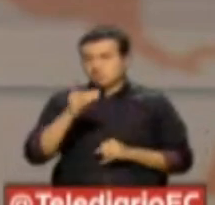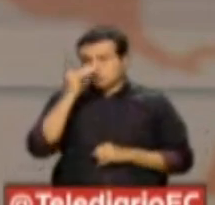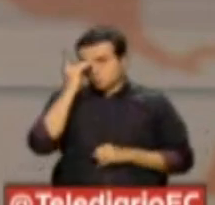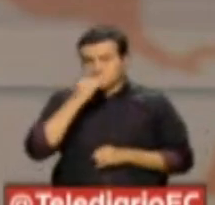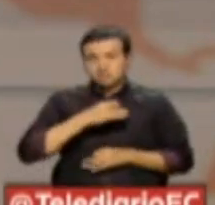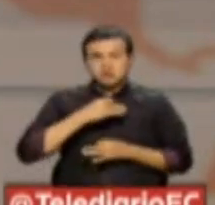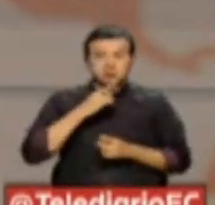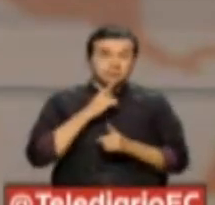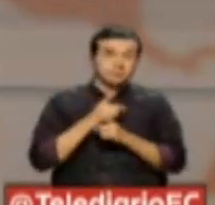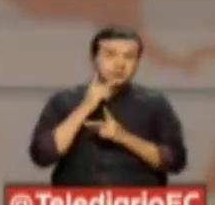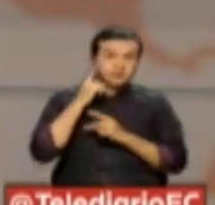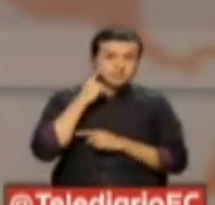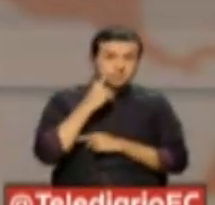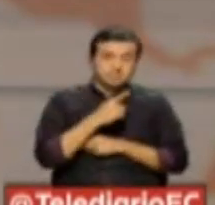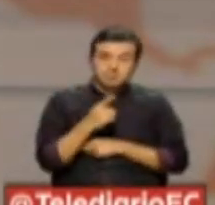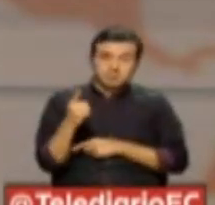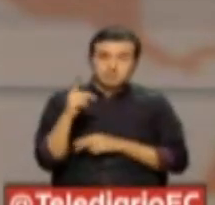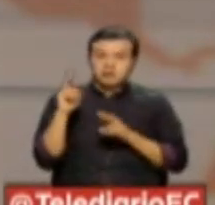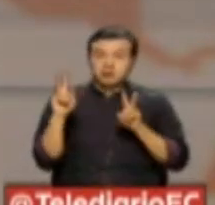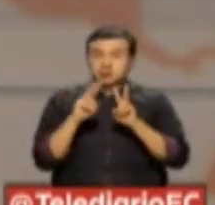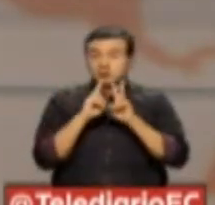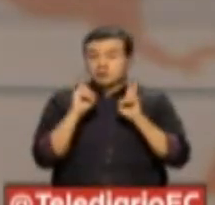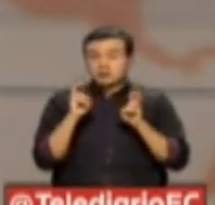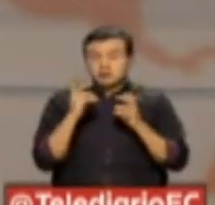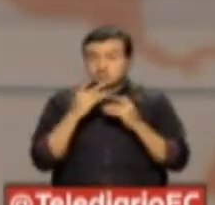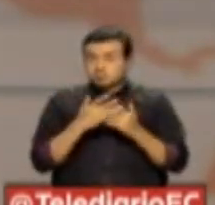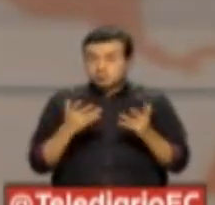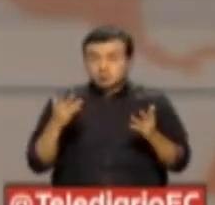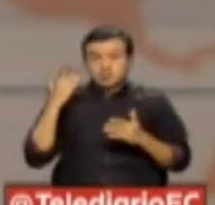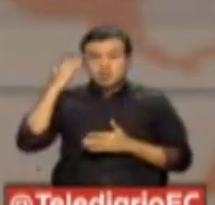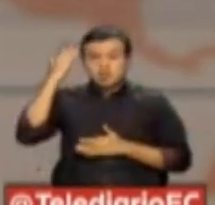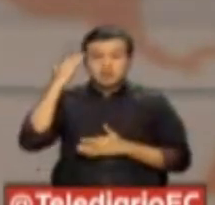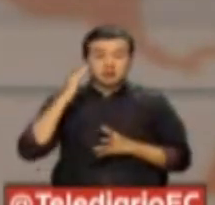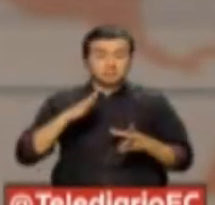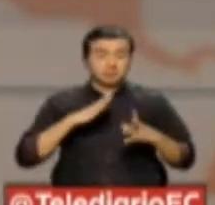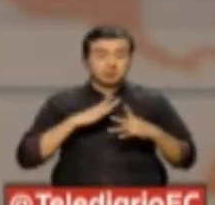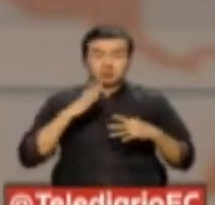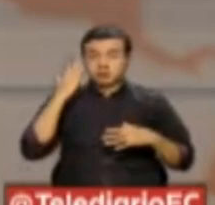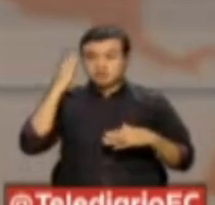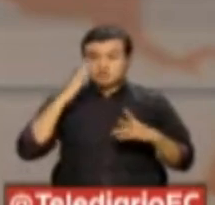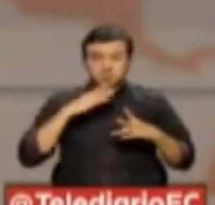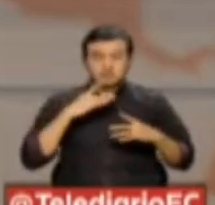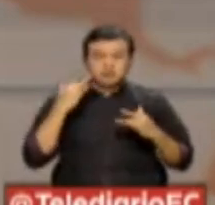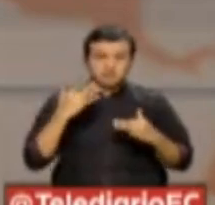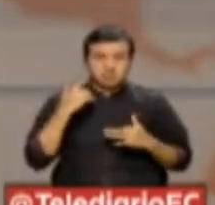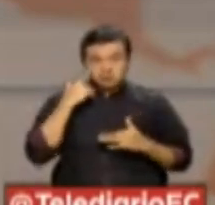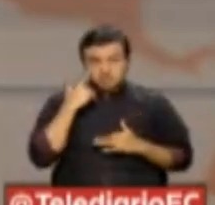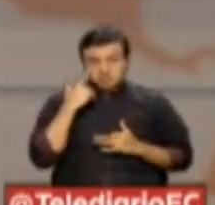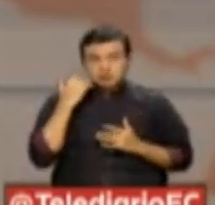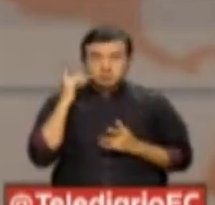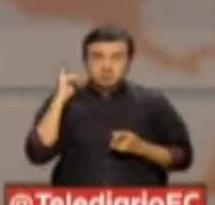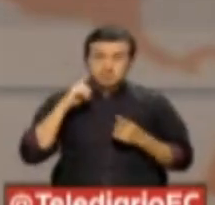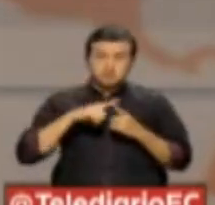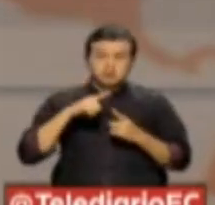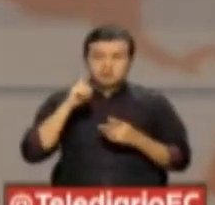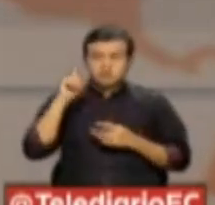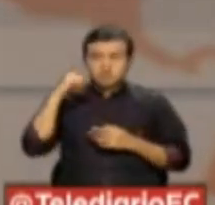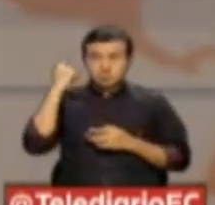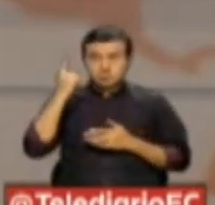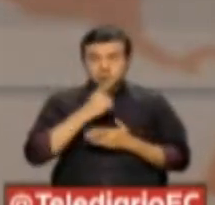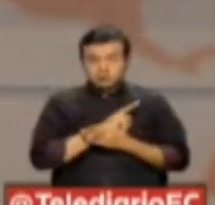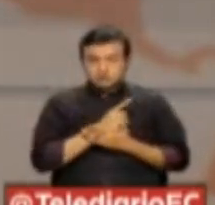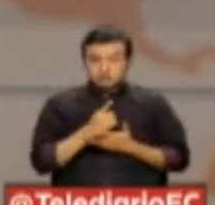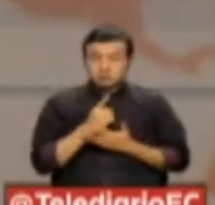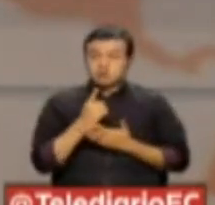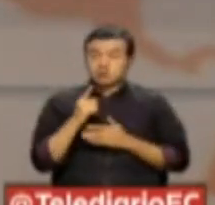resolución pero fíjese estamos con este tema entre las manos y el alcalde está de vacaciones tenemos que esperar seguramente hasta la próxima semana